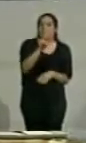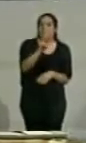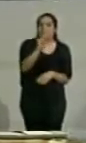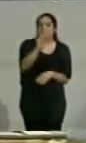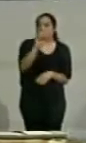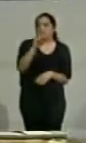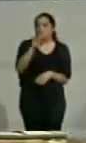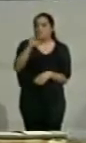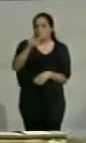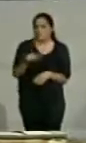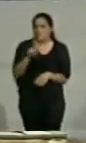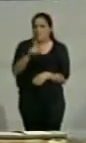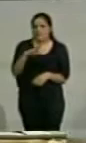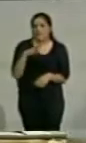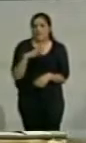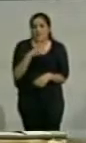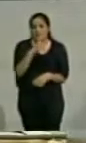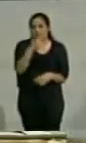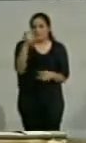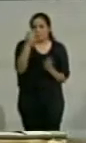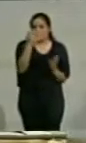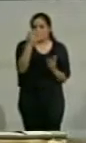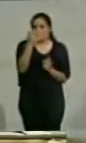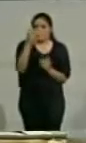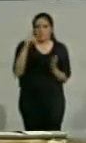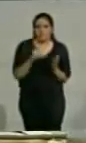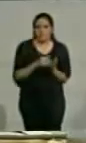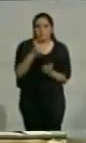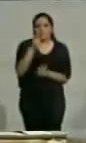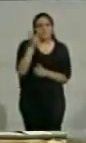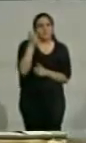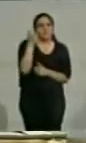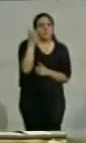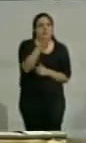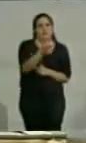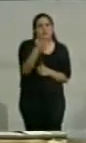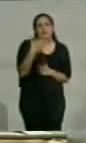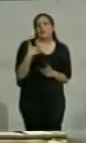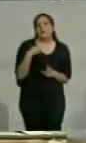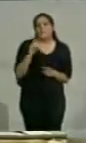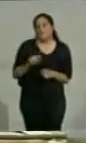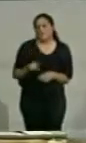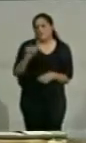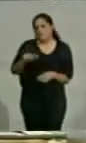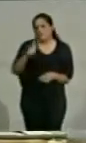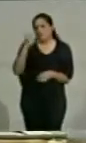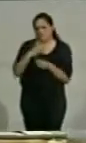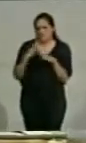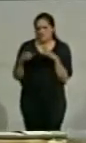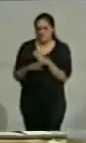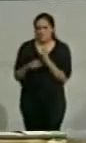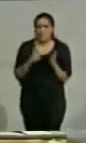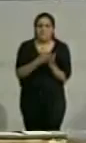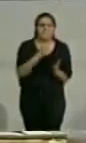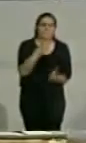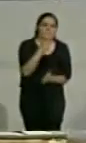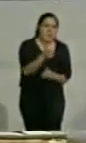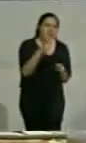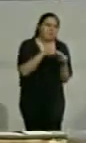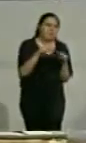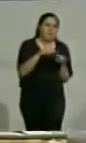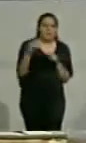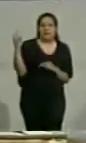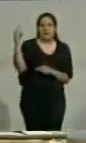que percibía casi 150 mil pesos al mes de salario, más otras prestaciones como gastos de representación, boletos de